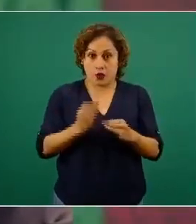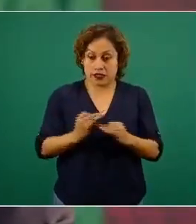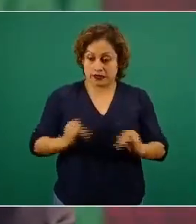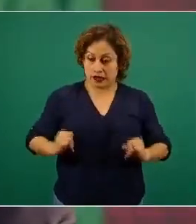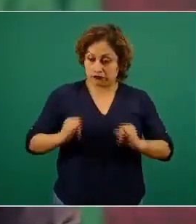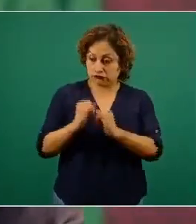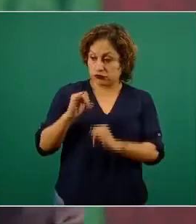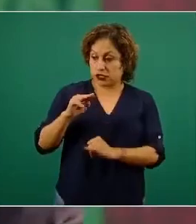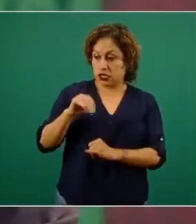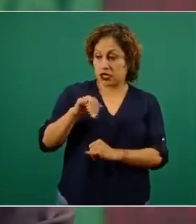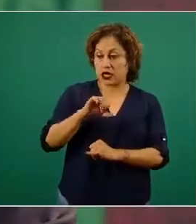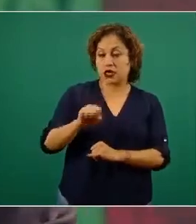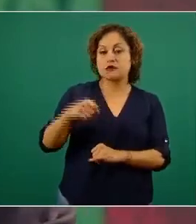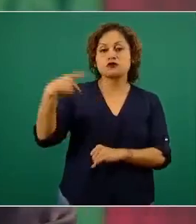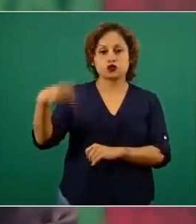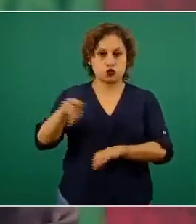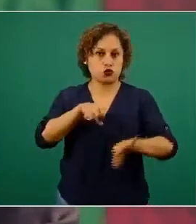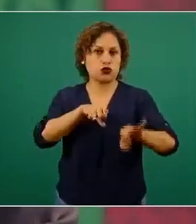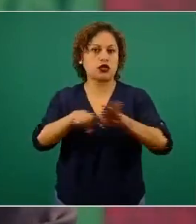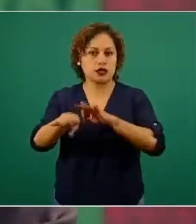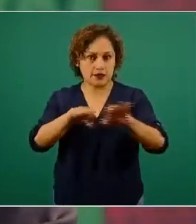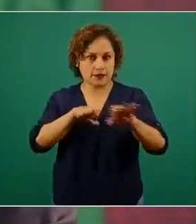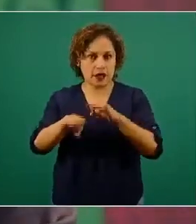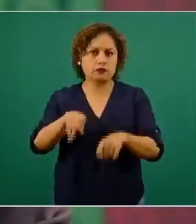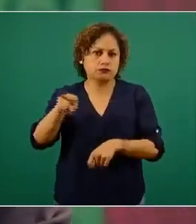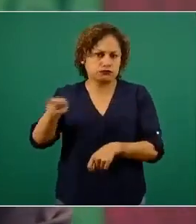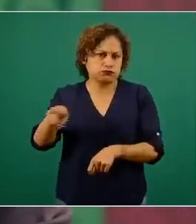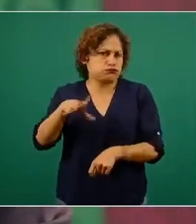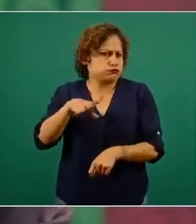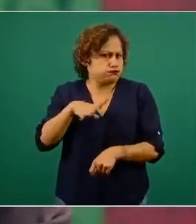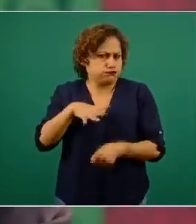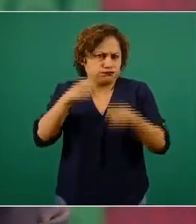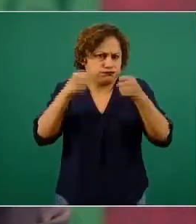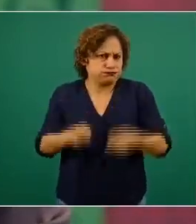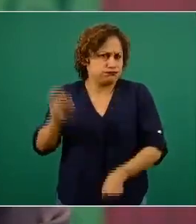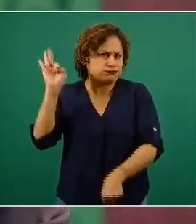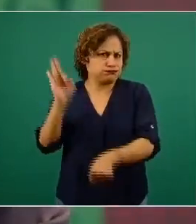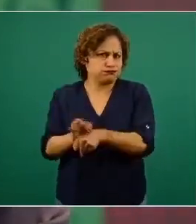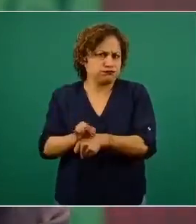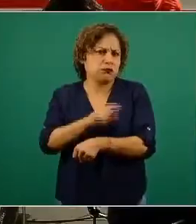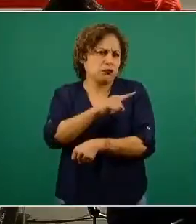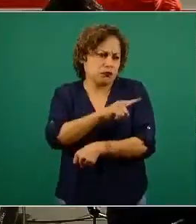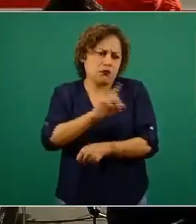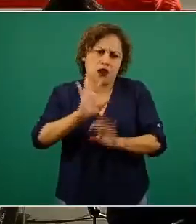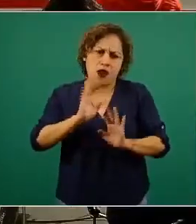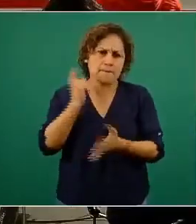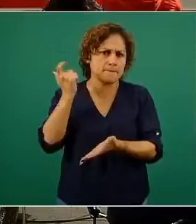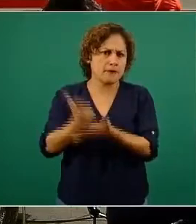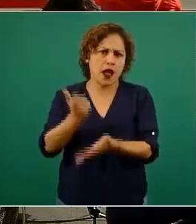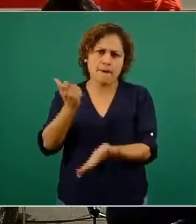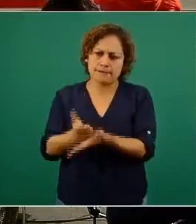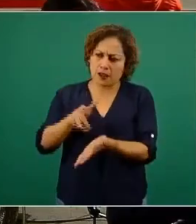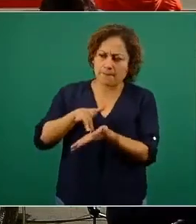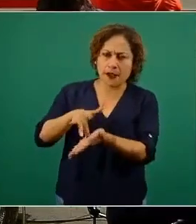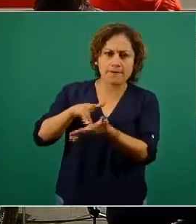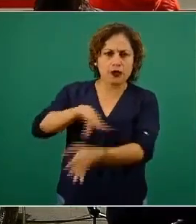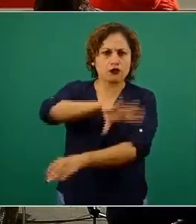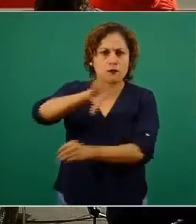ella labora y al cual desde luego es derechohabiente, se está haciendo cargo de todos los gastos. ¿Y el tercero?